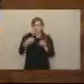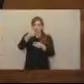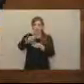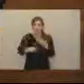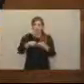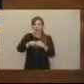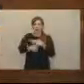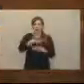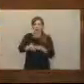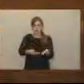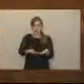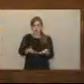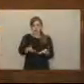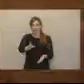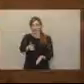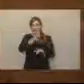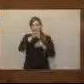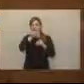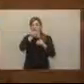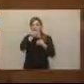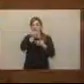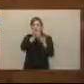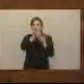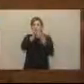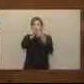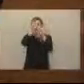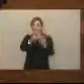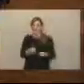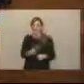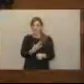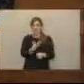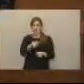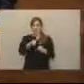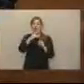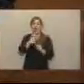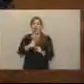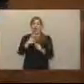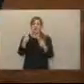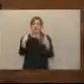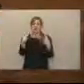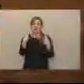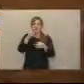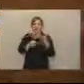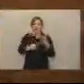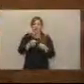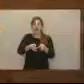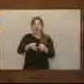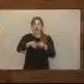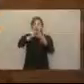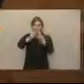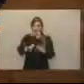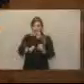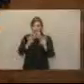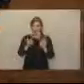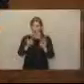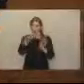gestión, que relata el informe de la sindicatura y que está siendo investigada por la Fiscalía. Nosotros pensamos que esas personas no pueden